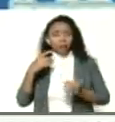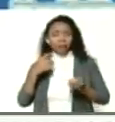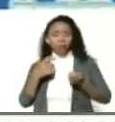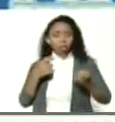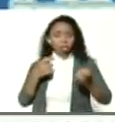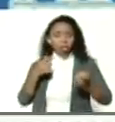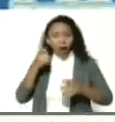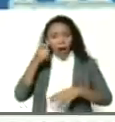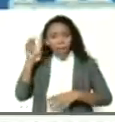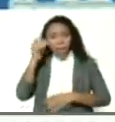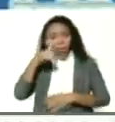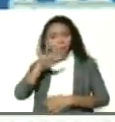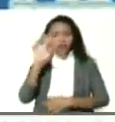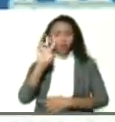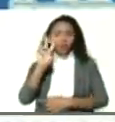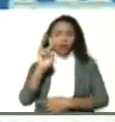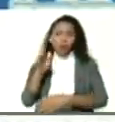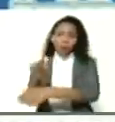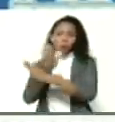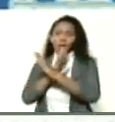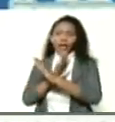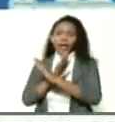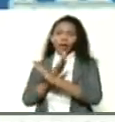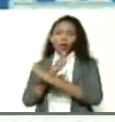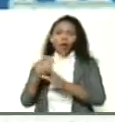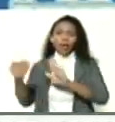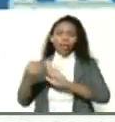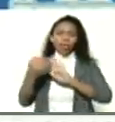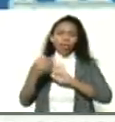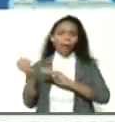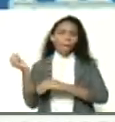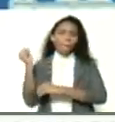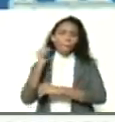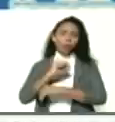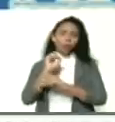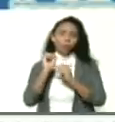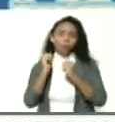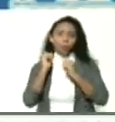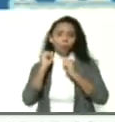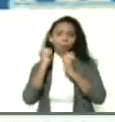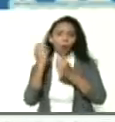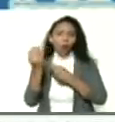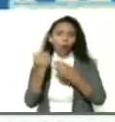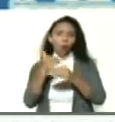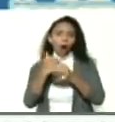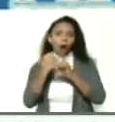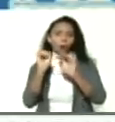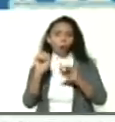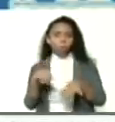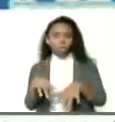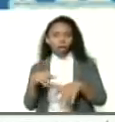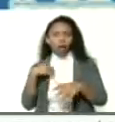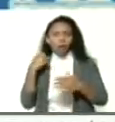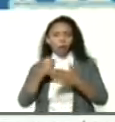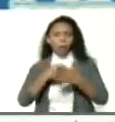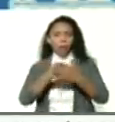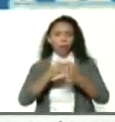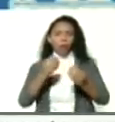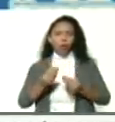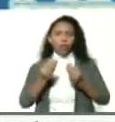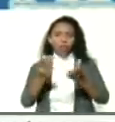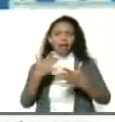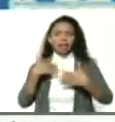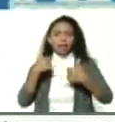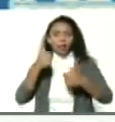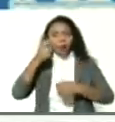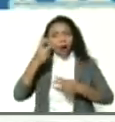bloqueo criminal que nos derrumbe en nuestro empeño por ser independientes, en nuestro empeño por garantizar la salud